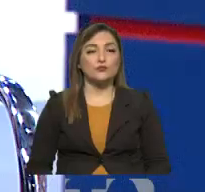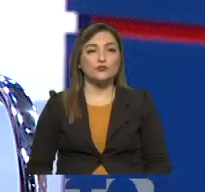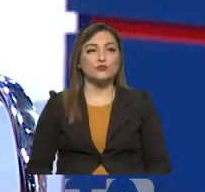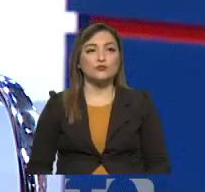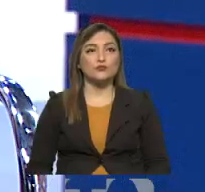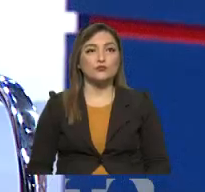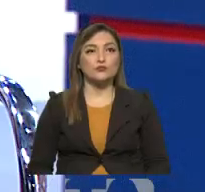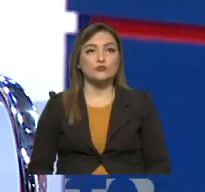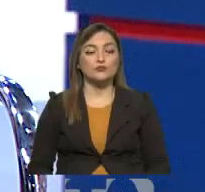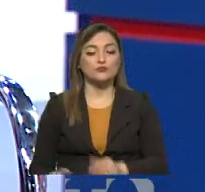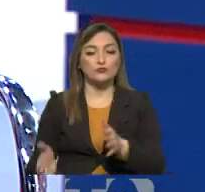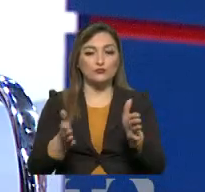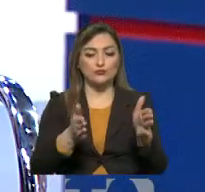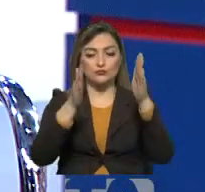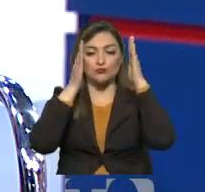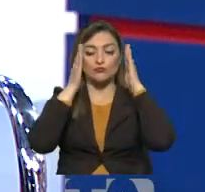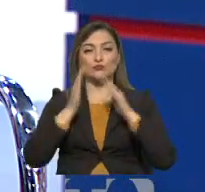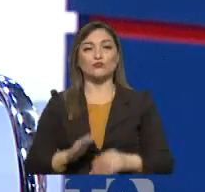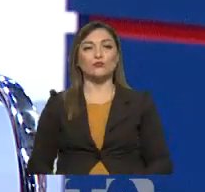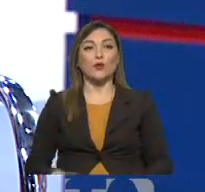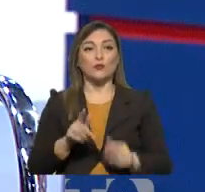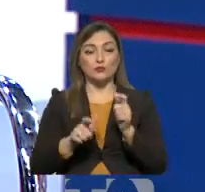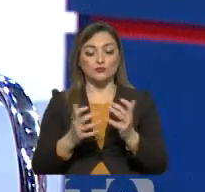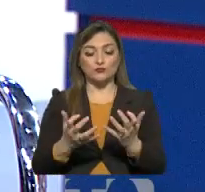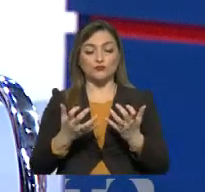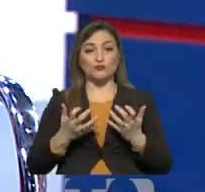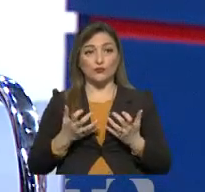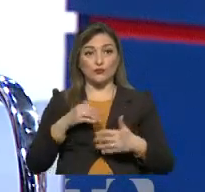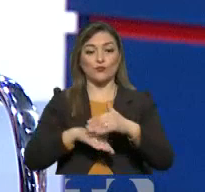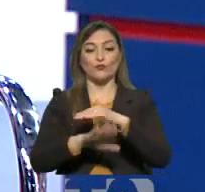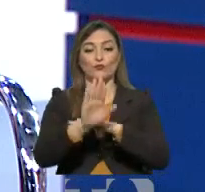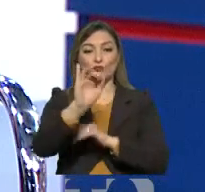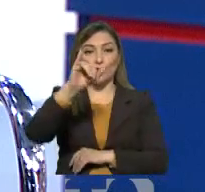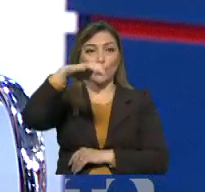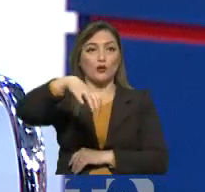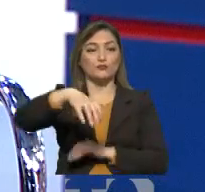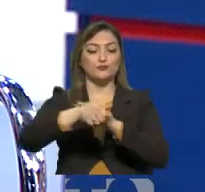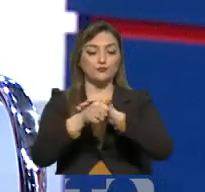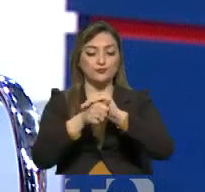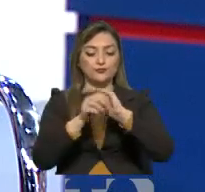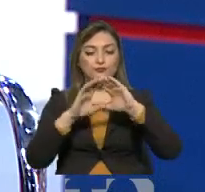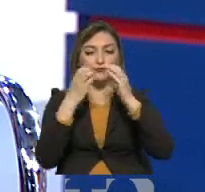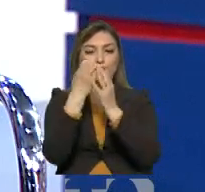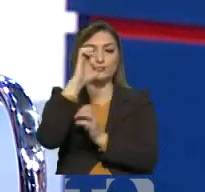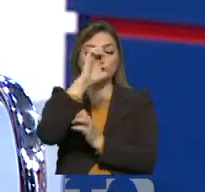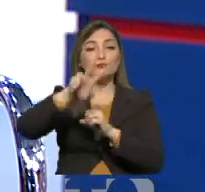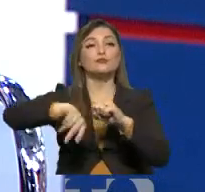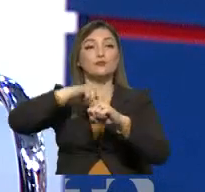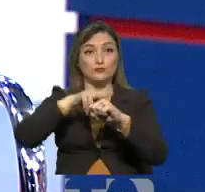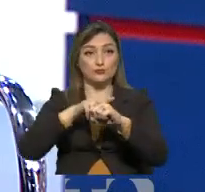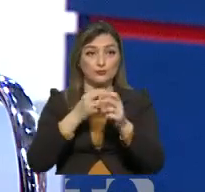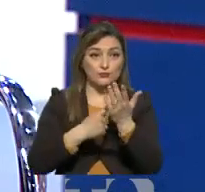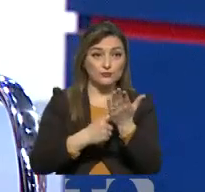horas. Y preste mucha atención. Quienes deseen ingresar a las Islas Galápagos, el COE Nacional analiza la posibilidad